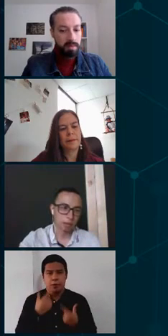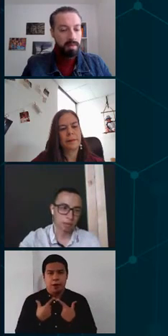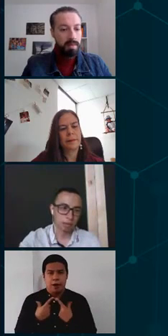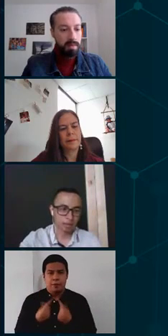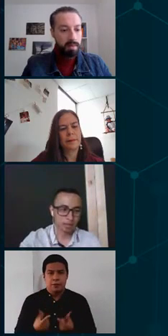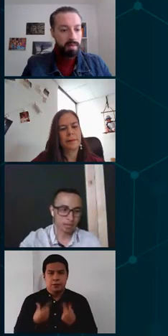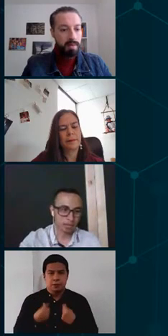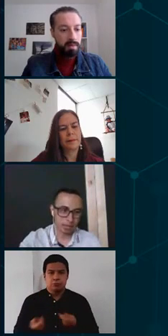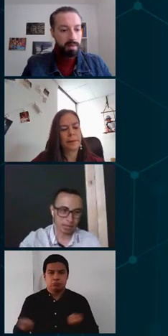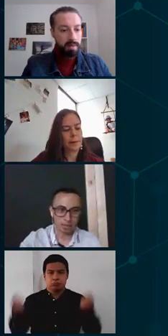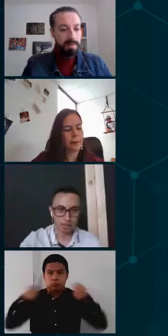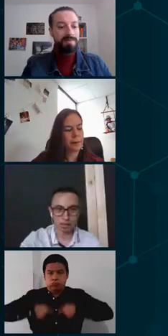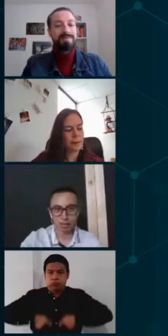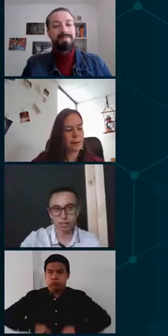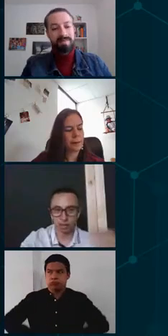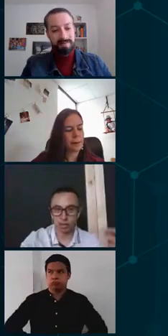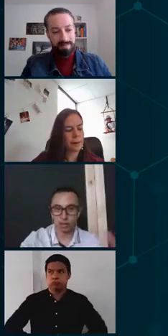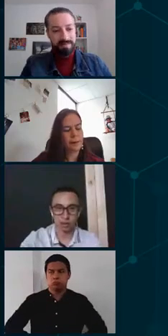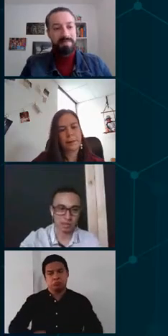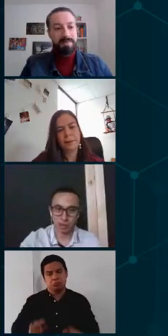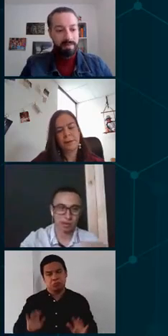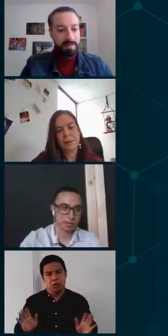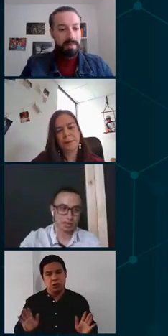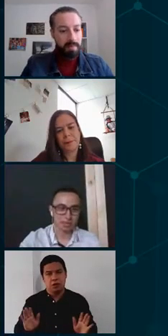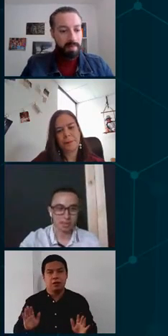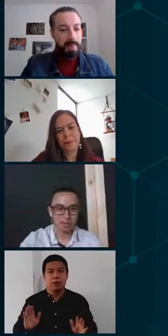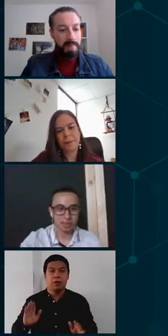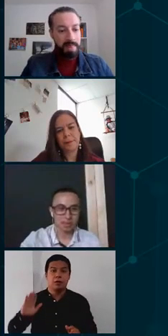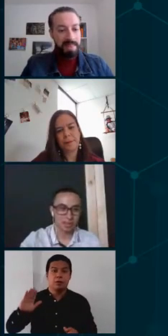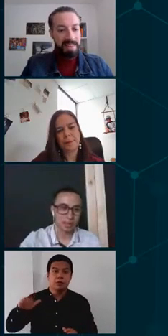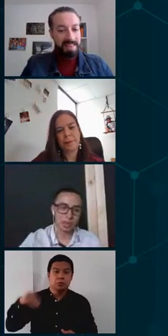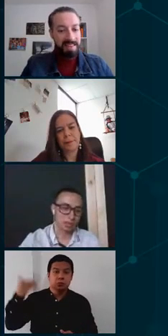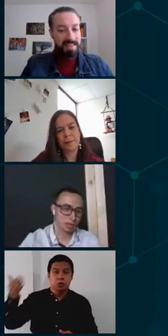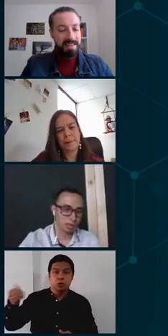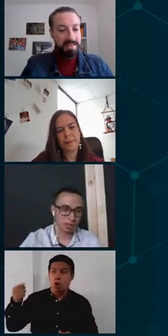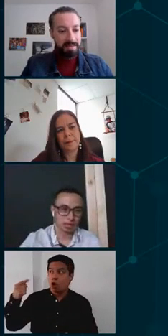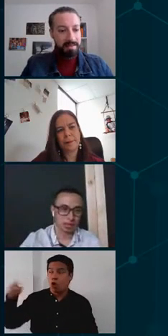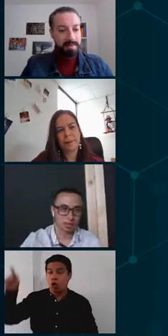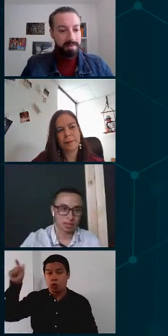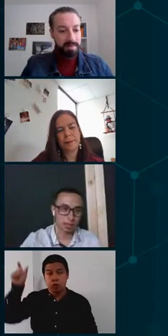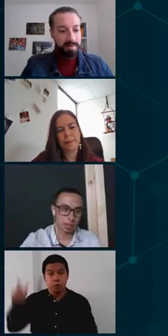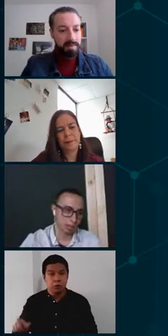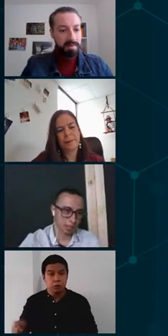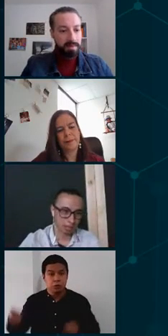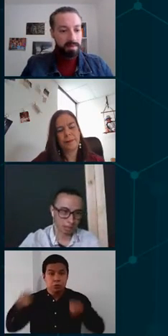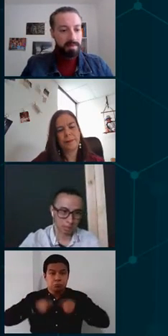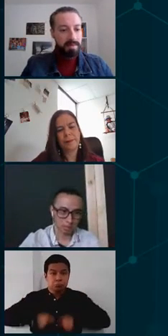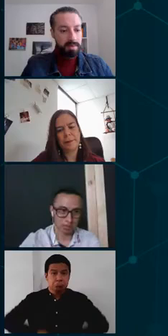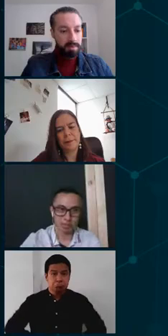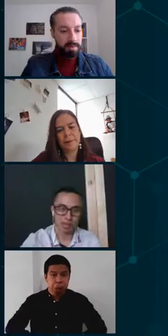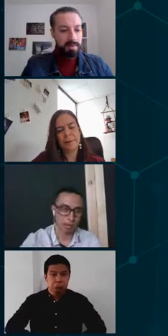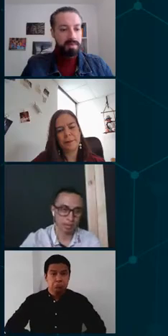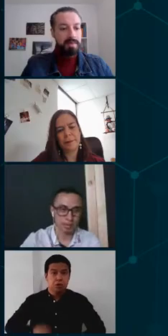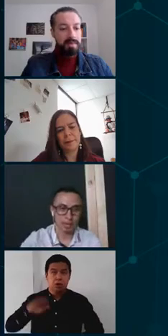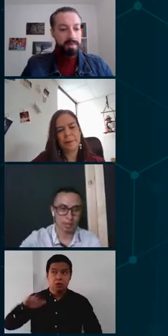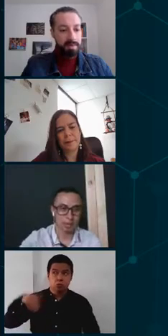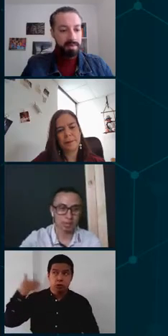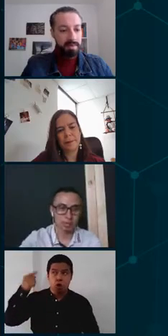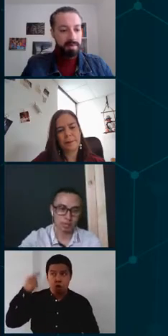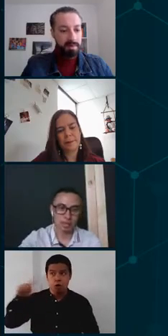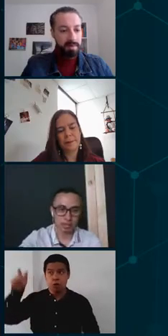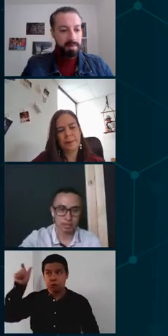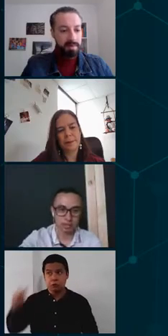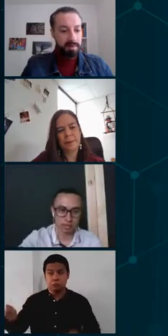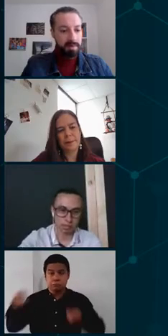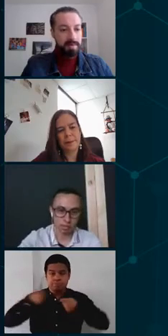y posteriormente te vuelves. Y te mides otra, y luego llega otra persona y se la vuelve y se la mide, entonces diría que eso